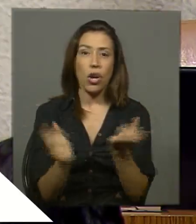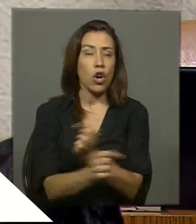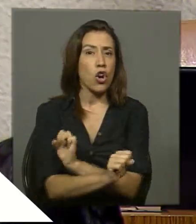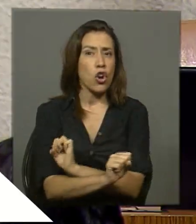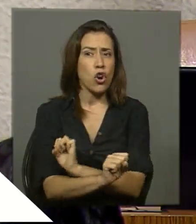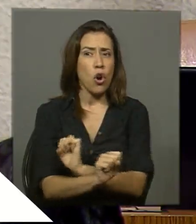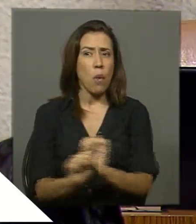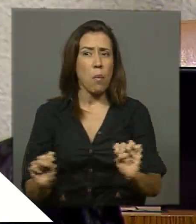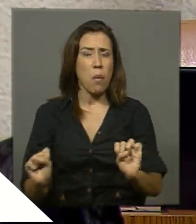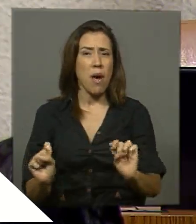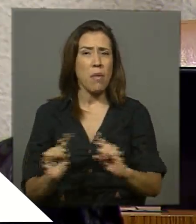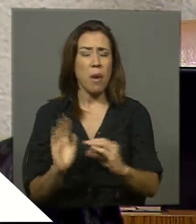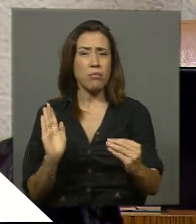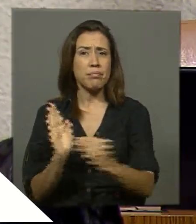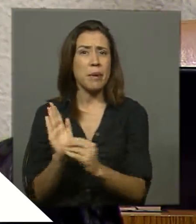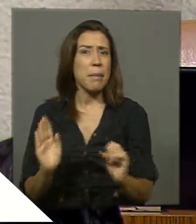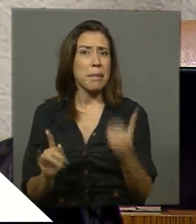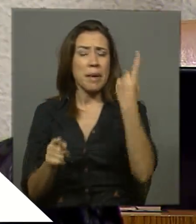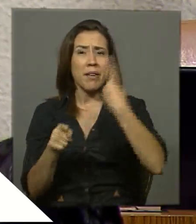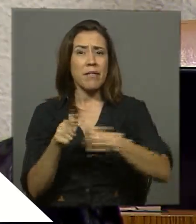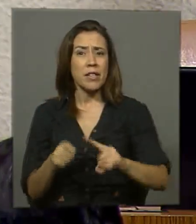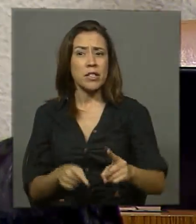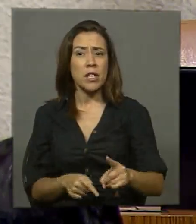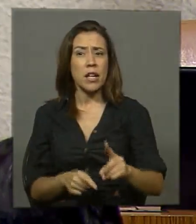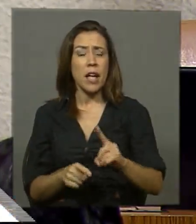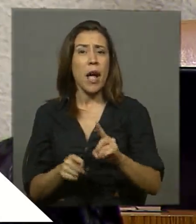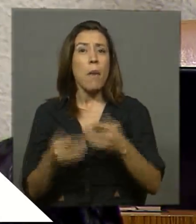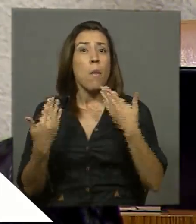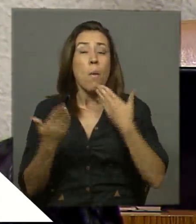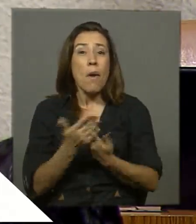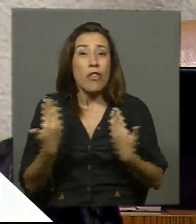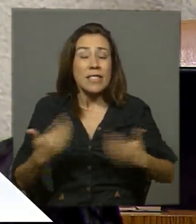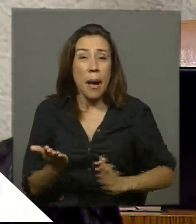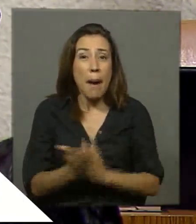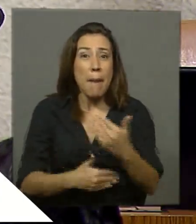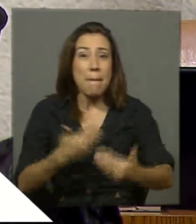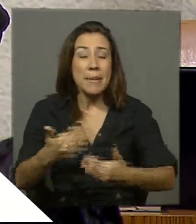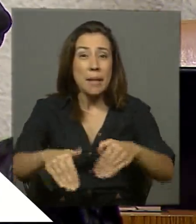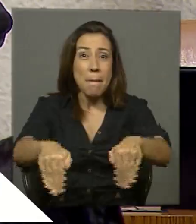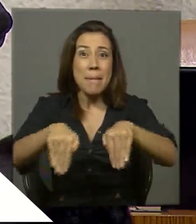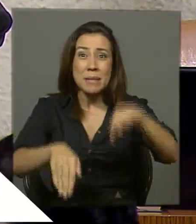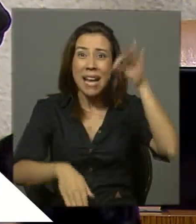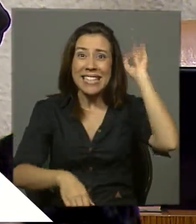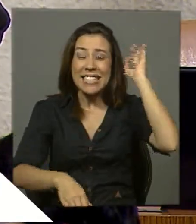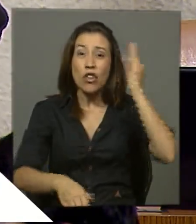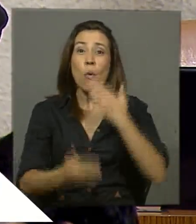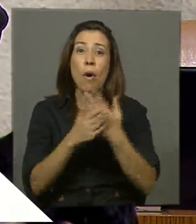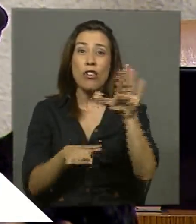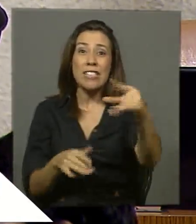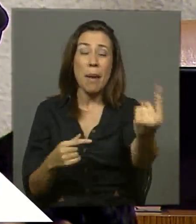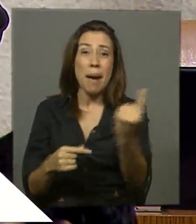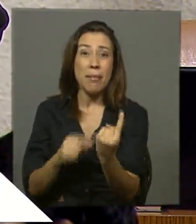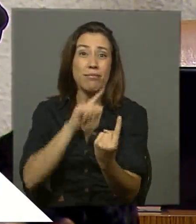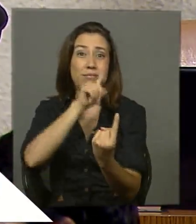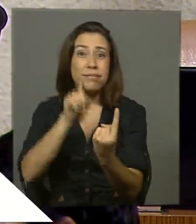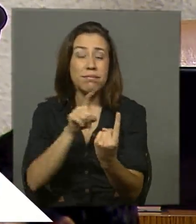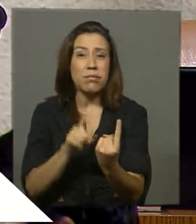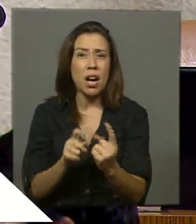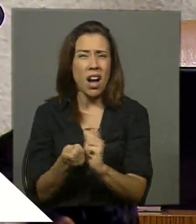puede sentarse como precedente que sobre la marcha en la misma sesión de interpelación se